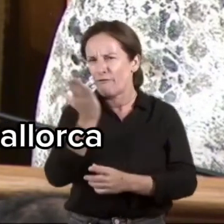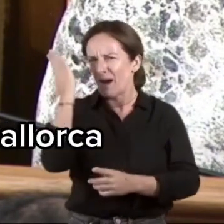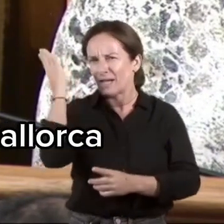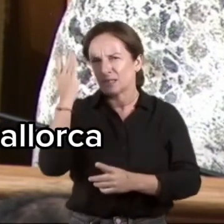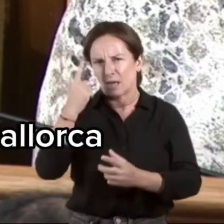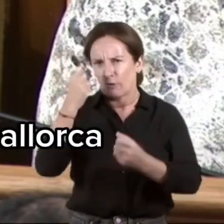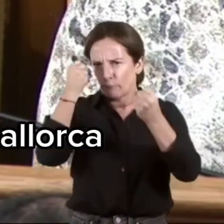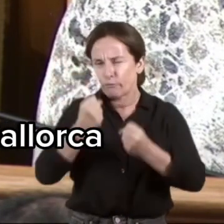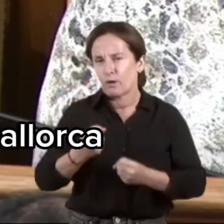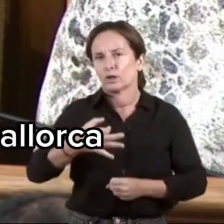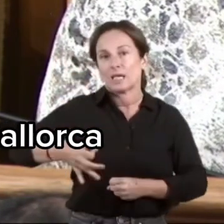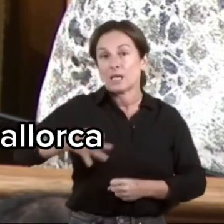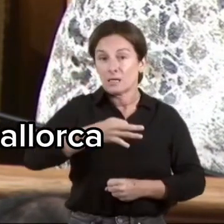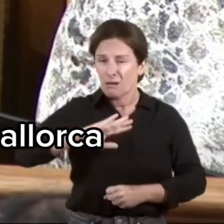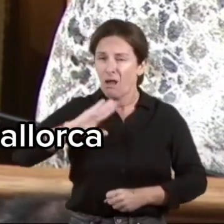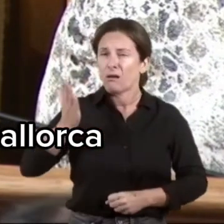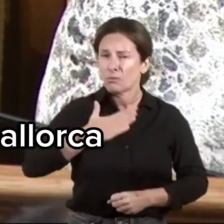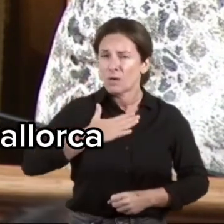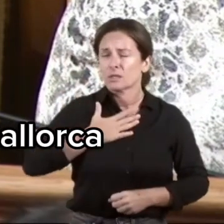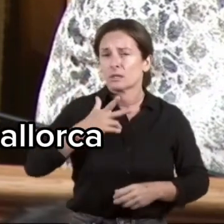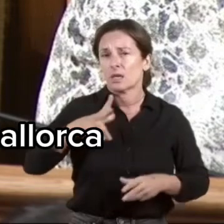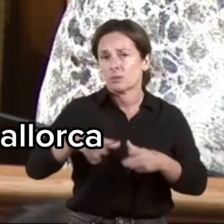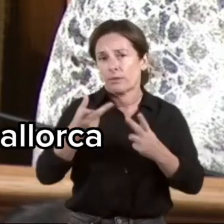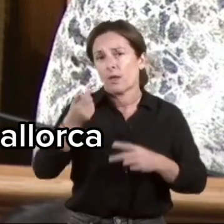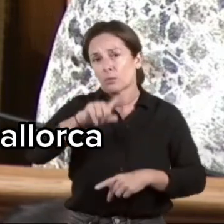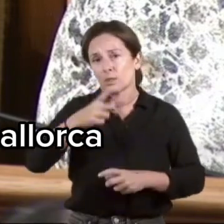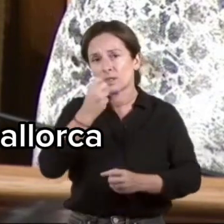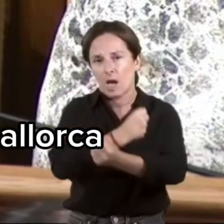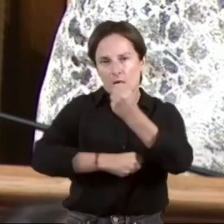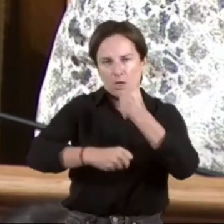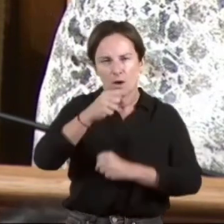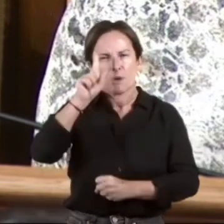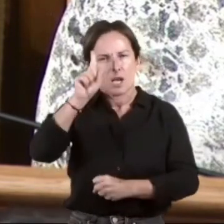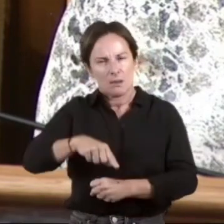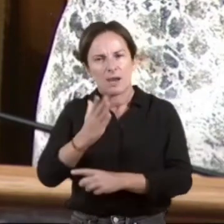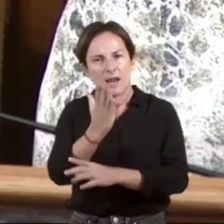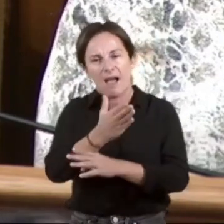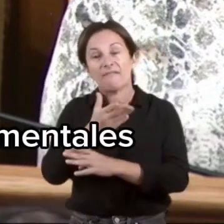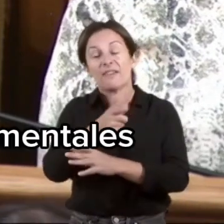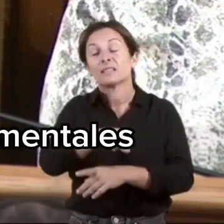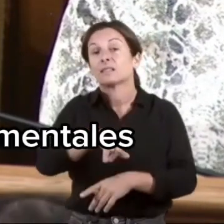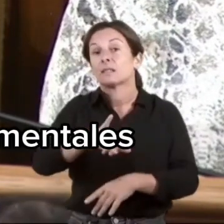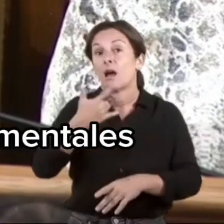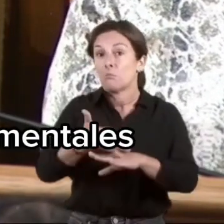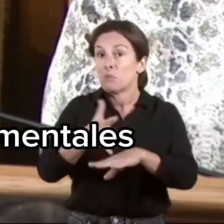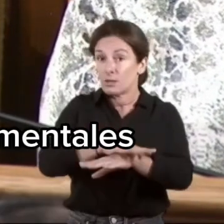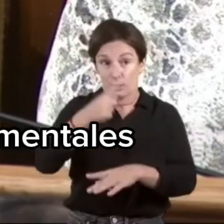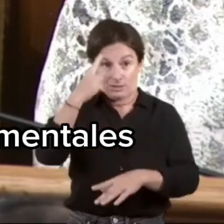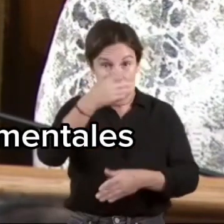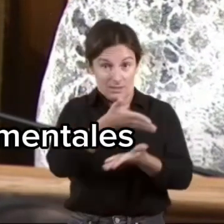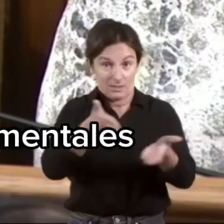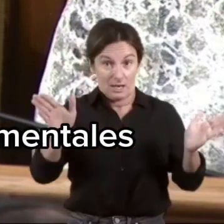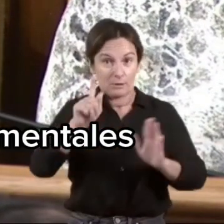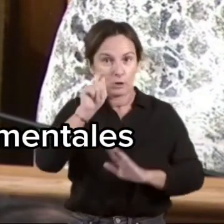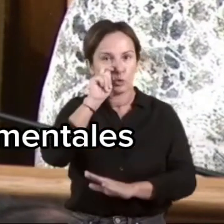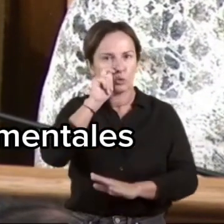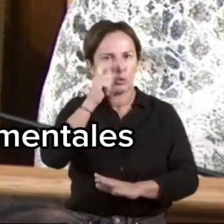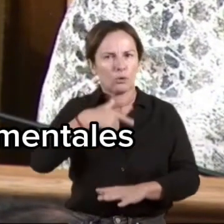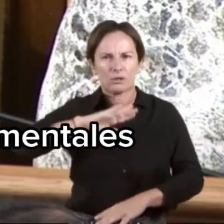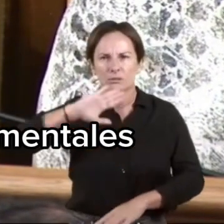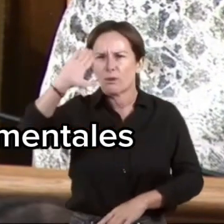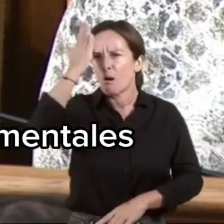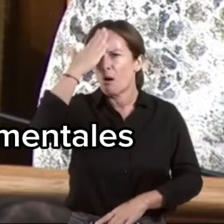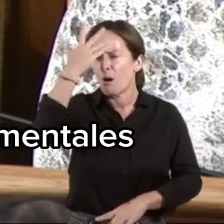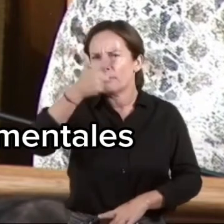Isla a nuestra sociedad y a nuestra economía mallorca como todos sabemos tien el turismo uno de sus